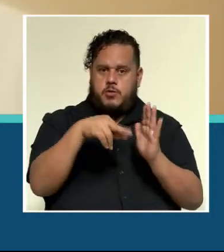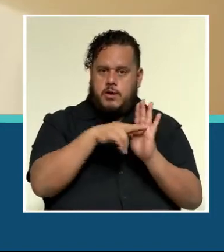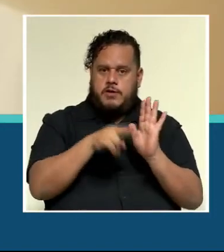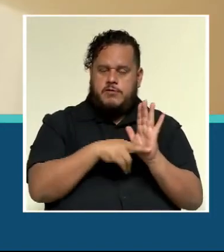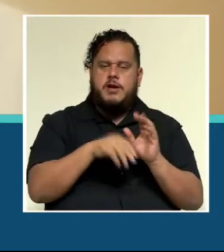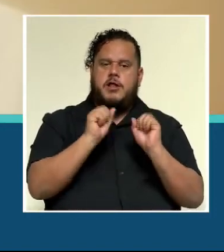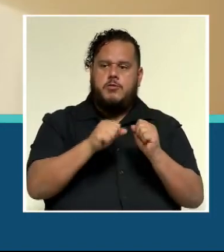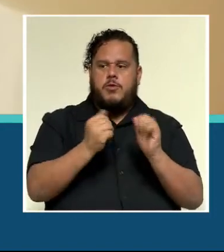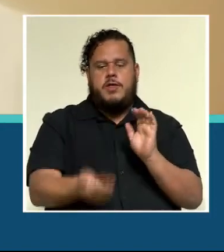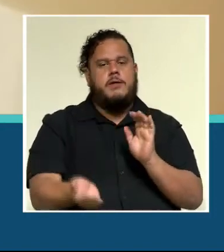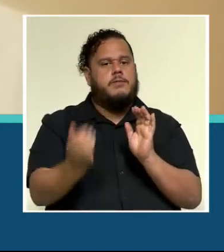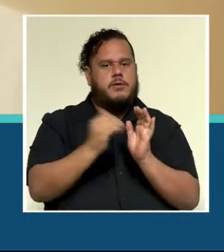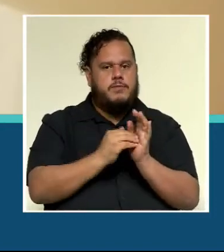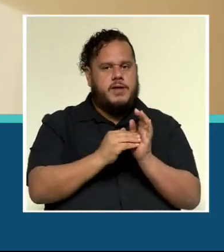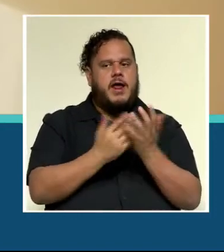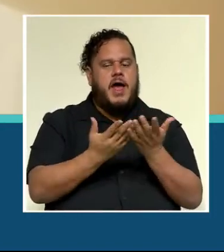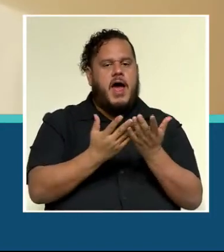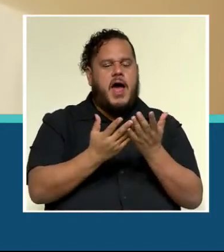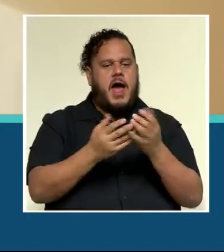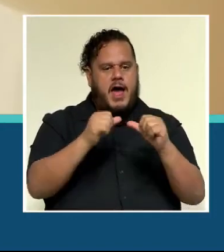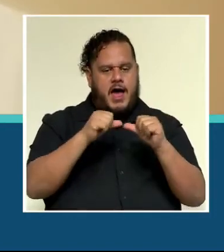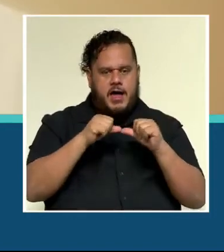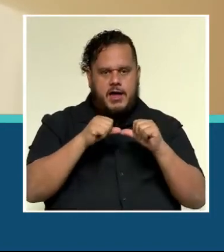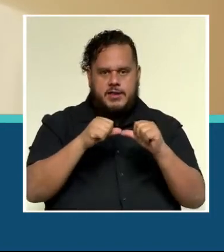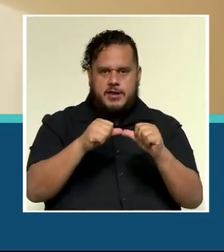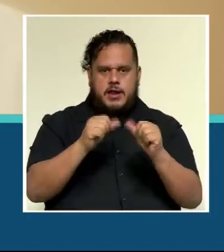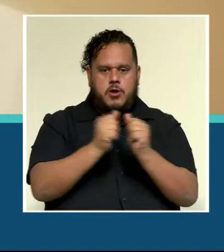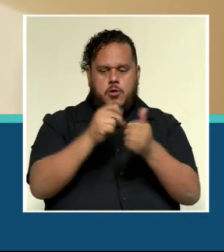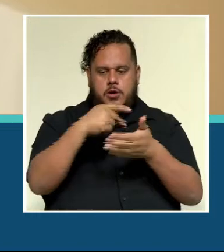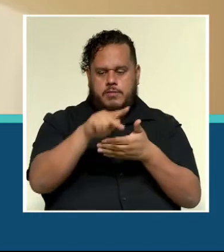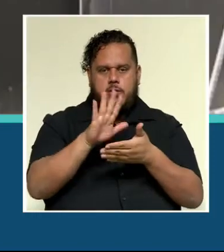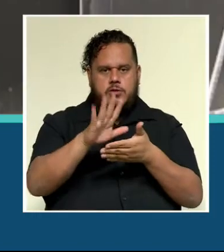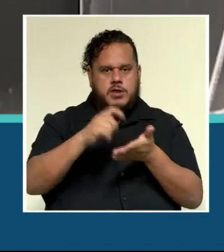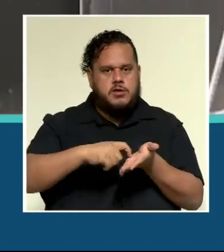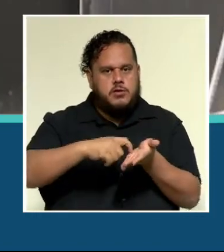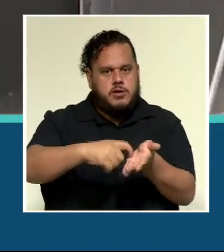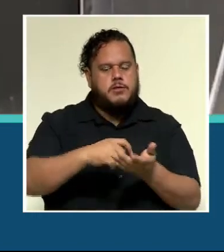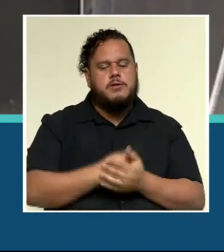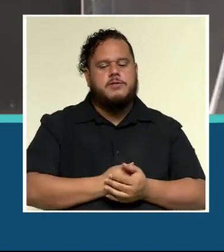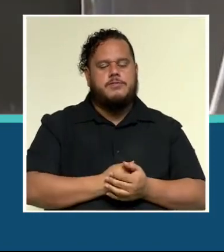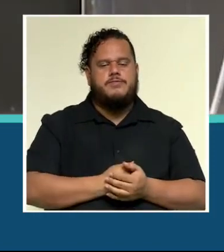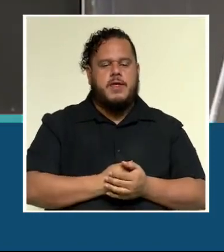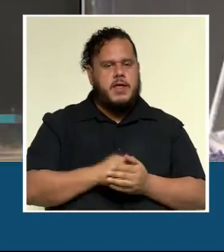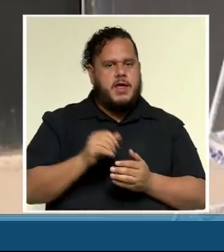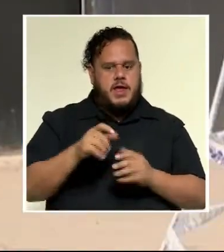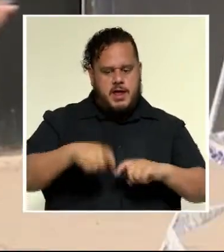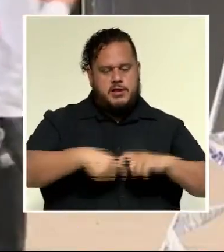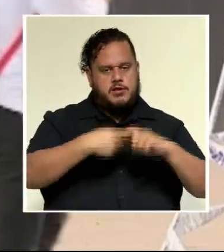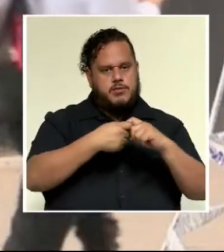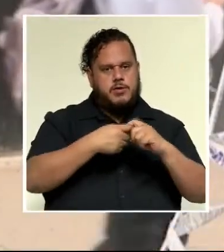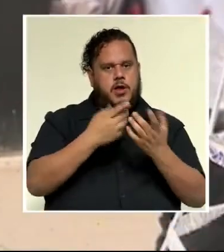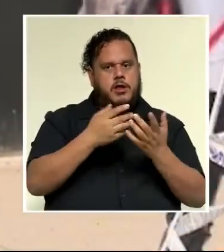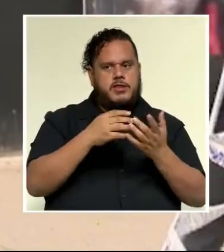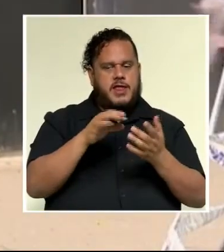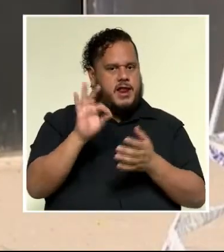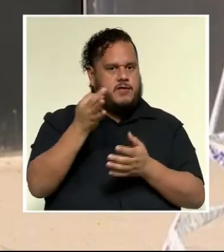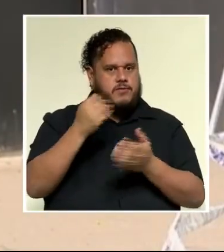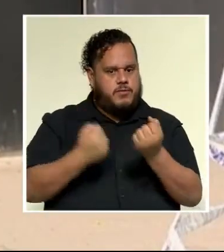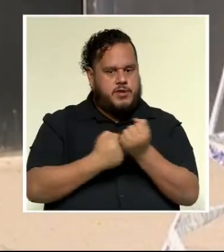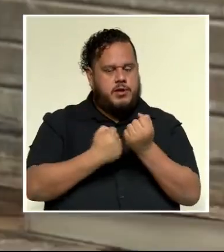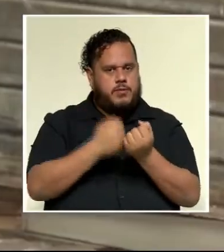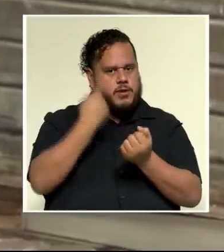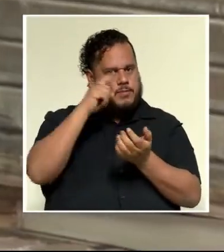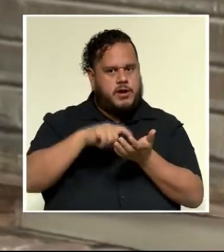pueden volver a restablecer el repago de sus deudas. Además Además de la suspensión de las medidas de apoyo para deudores durante